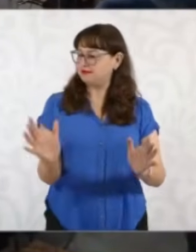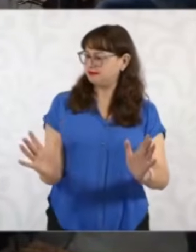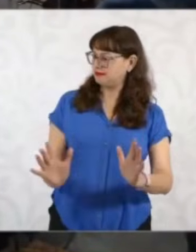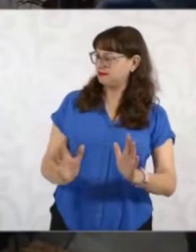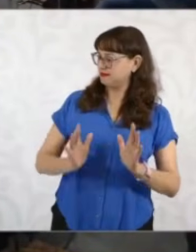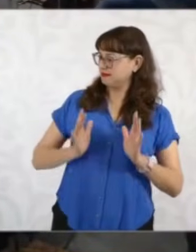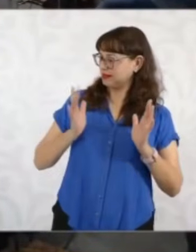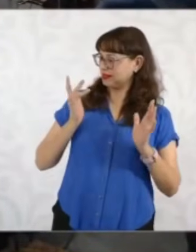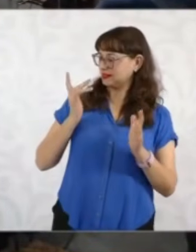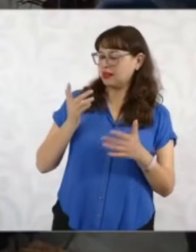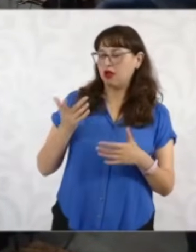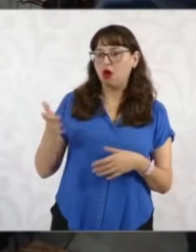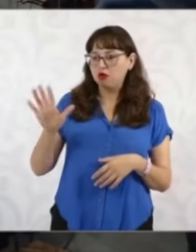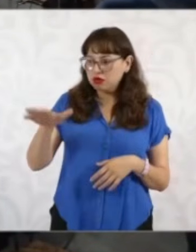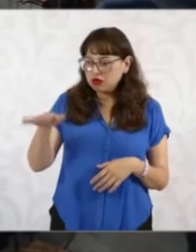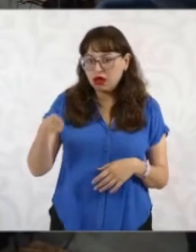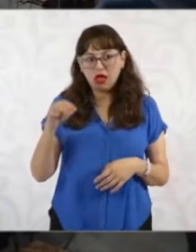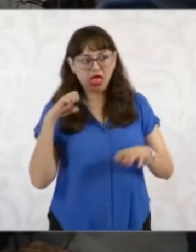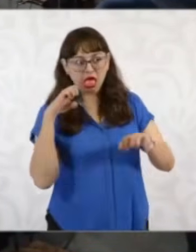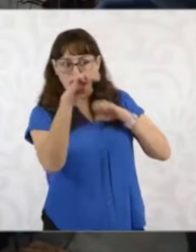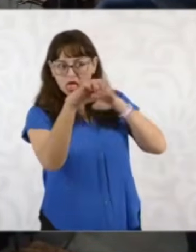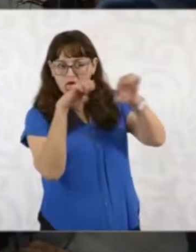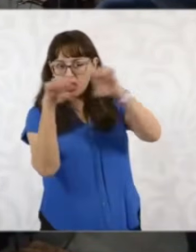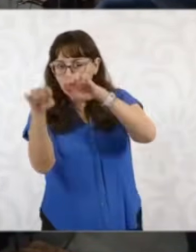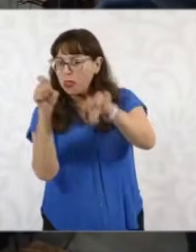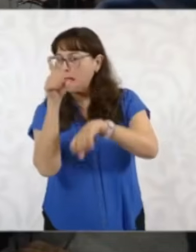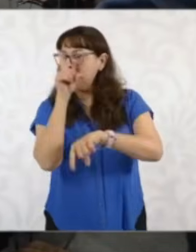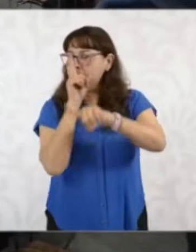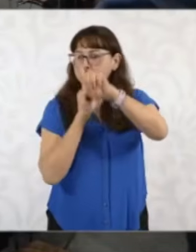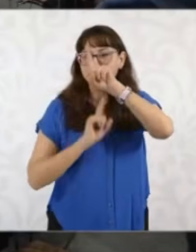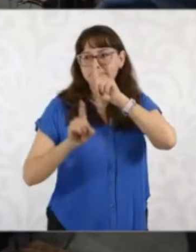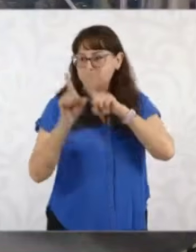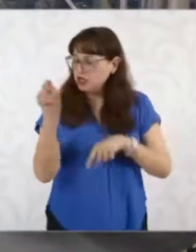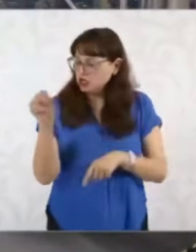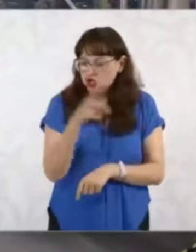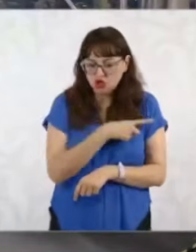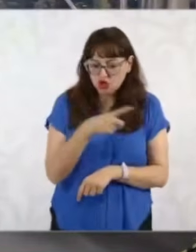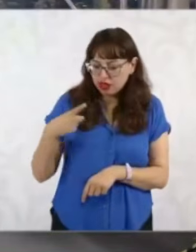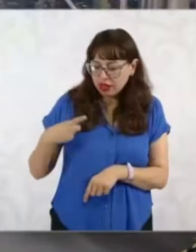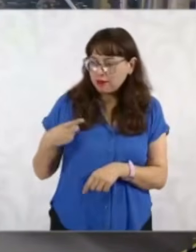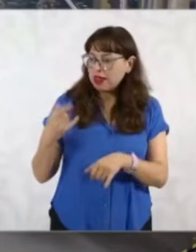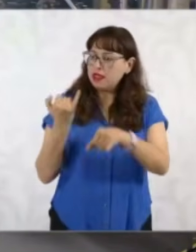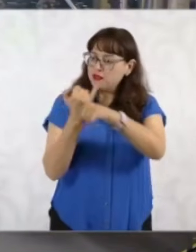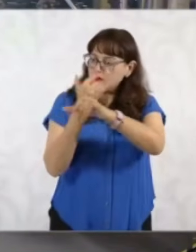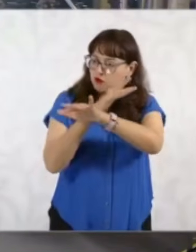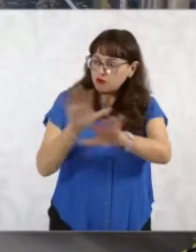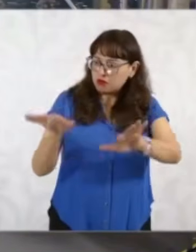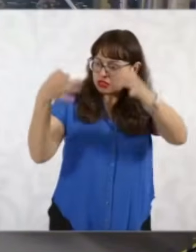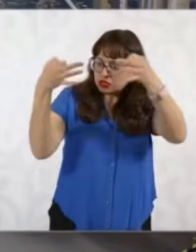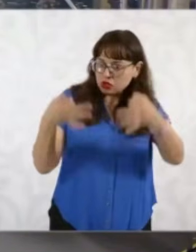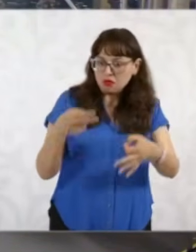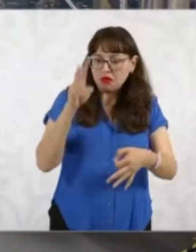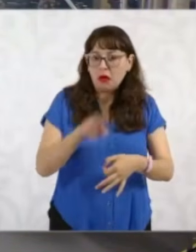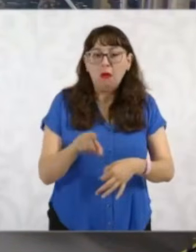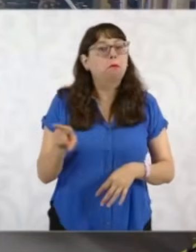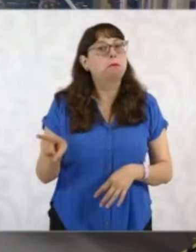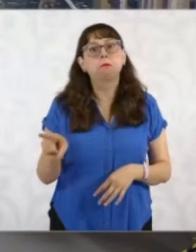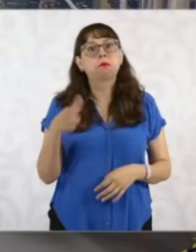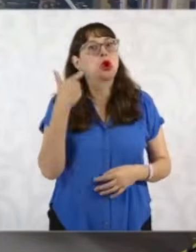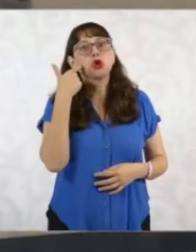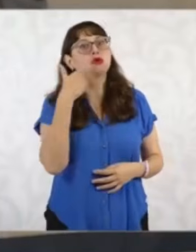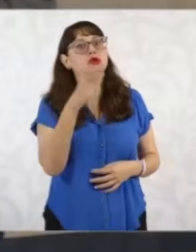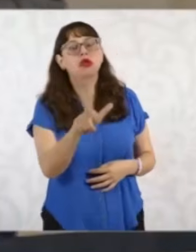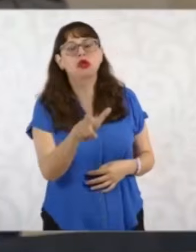que no se le mienta, a saber precisamente los contenidos de la que se difunden en medios de